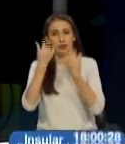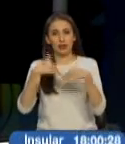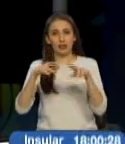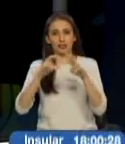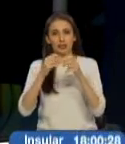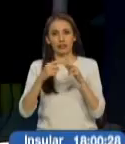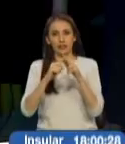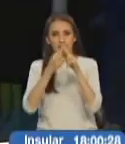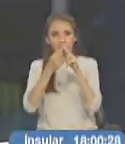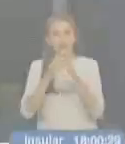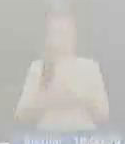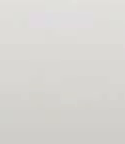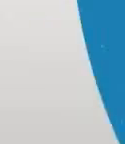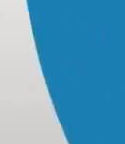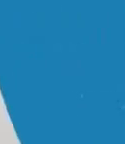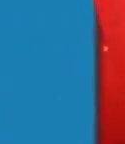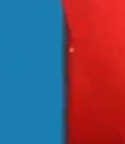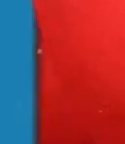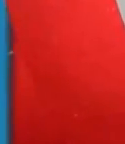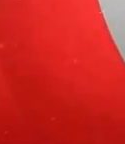iniciamos.